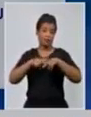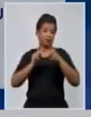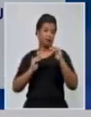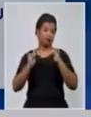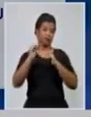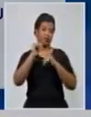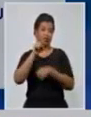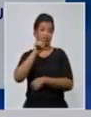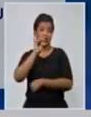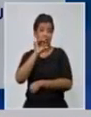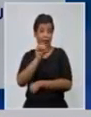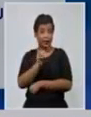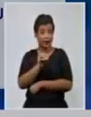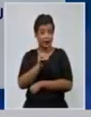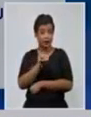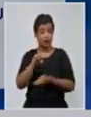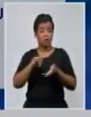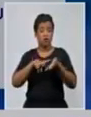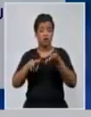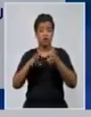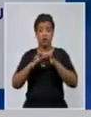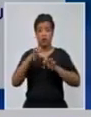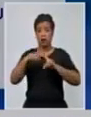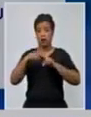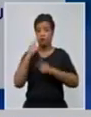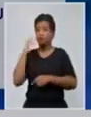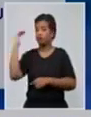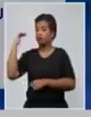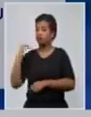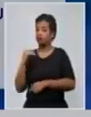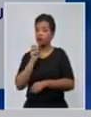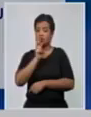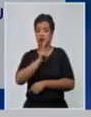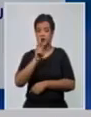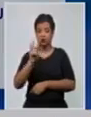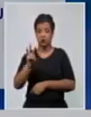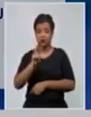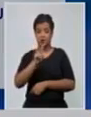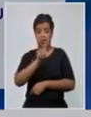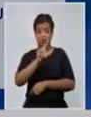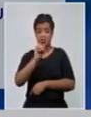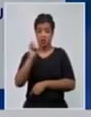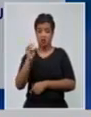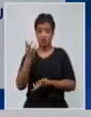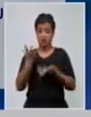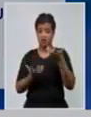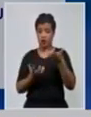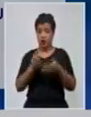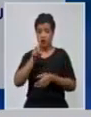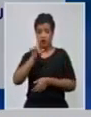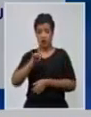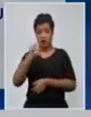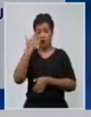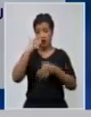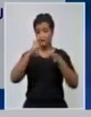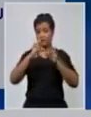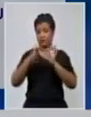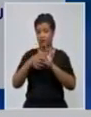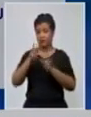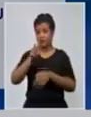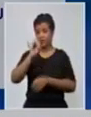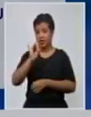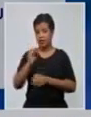170, la provincia de Guantánamo con 33, Cienfuegos 29, Artemisa 27,